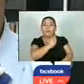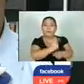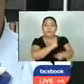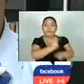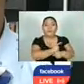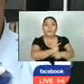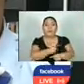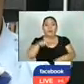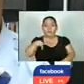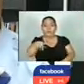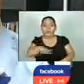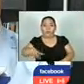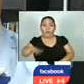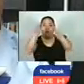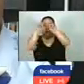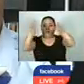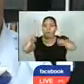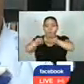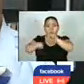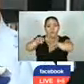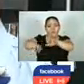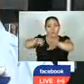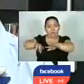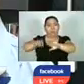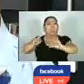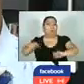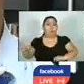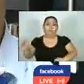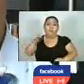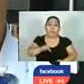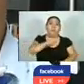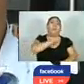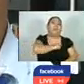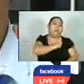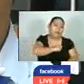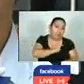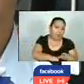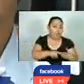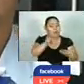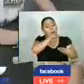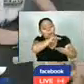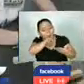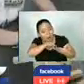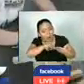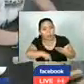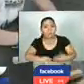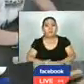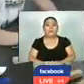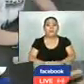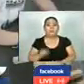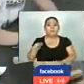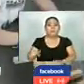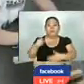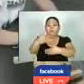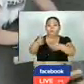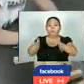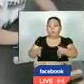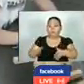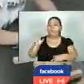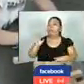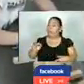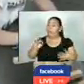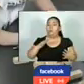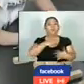Tenemos el centro de cómputo, aquí puedo venir yo a hacer mis tareas, vengo a leer libros. Este cubo es un espacio de salón de